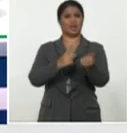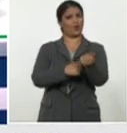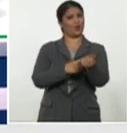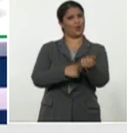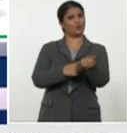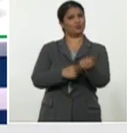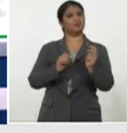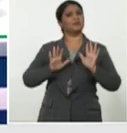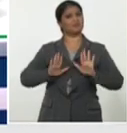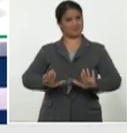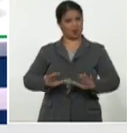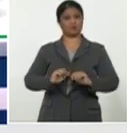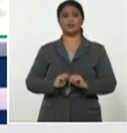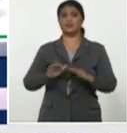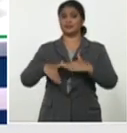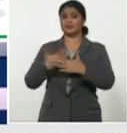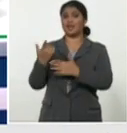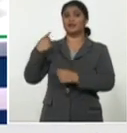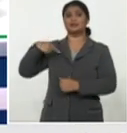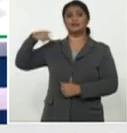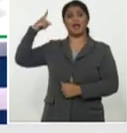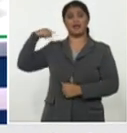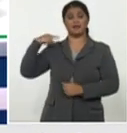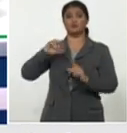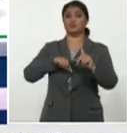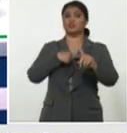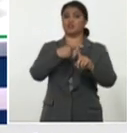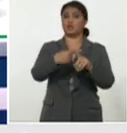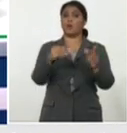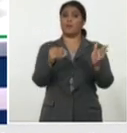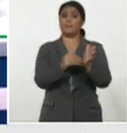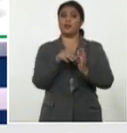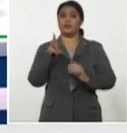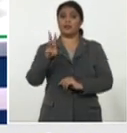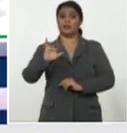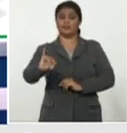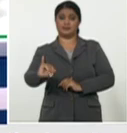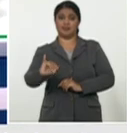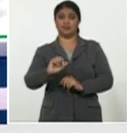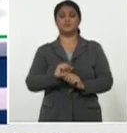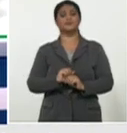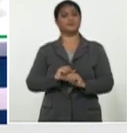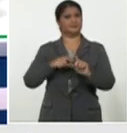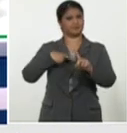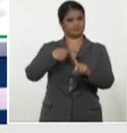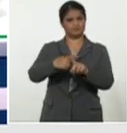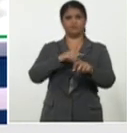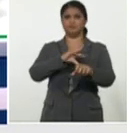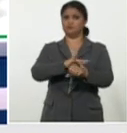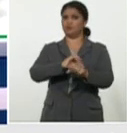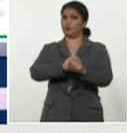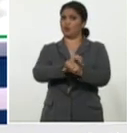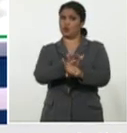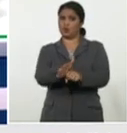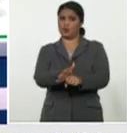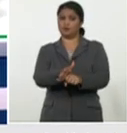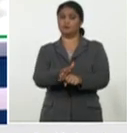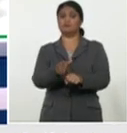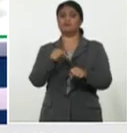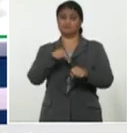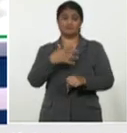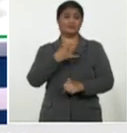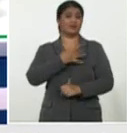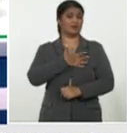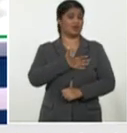día de ayer, La Nación reporta 1.036 pacientes diagnosticados con la COVID-19 y lamentablemente 9